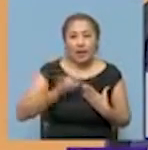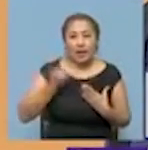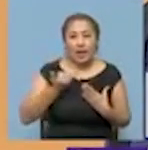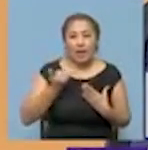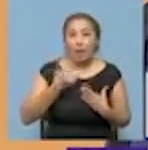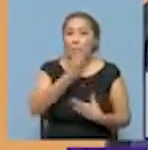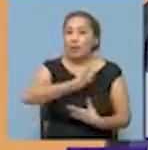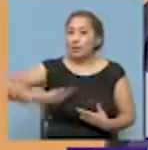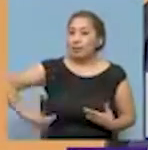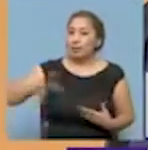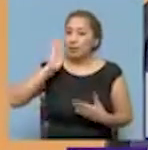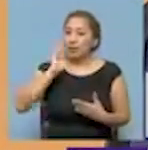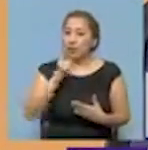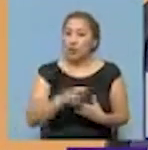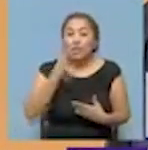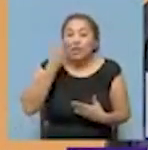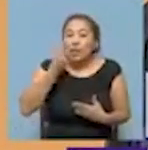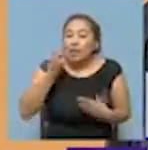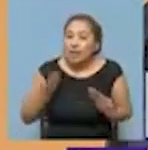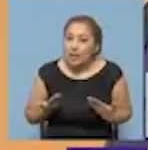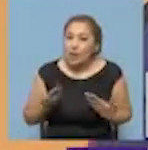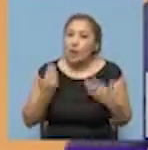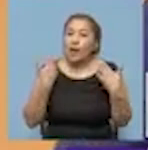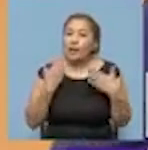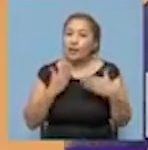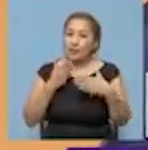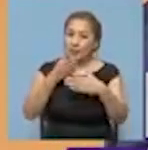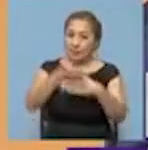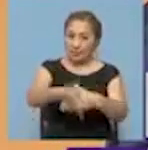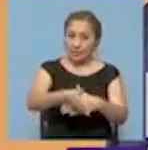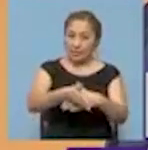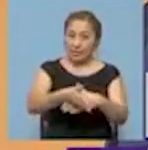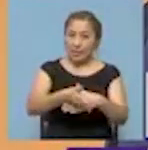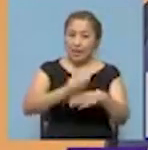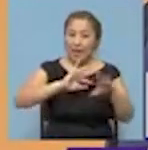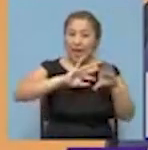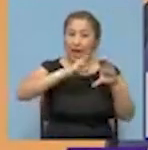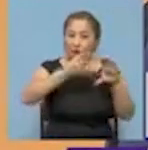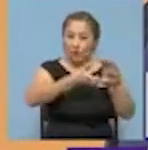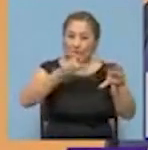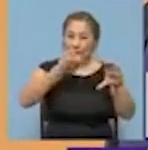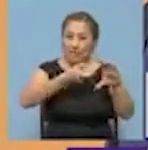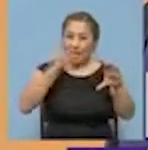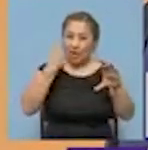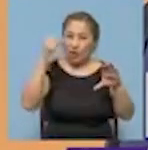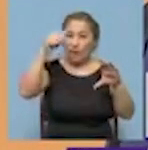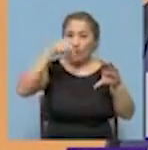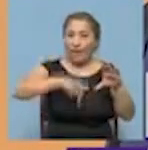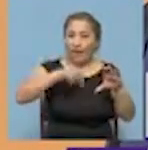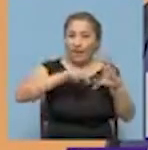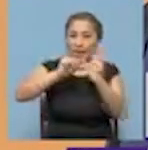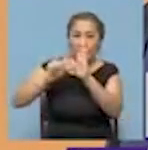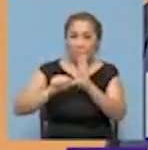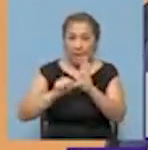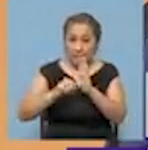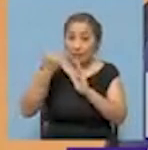presidentes de eeuu interesados en acceder a los recursos minerales y de todo tipo que existen en los países